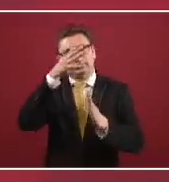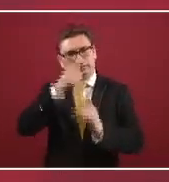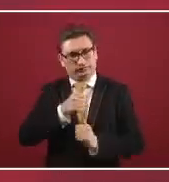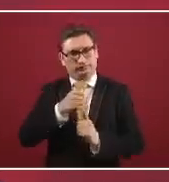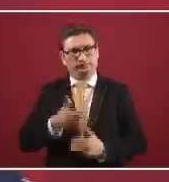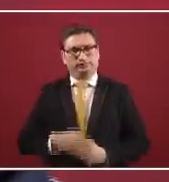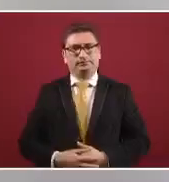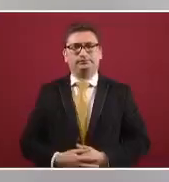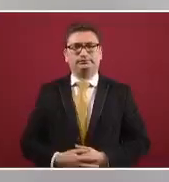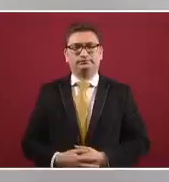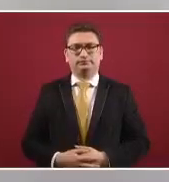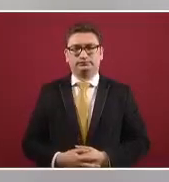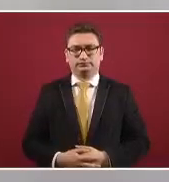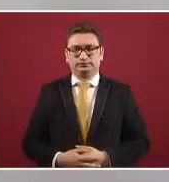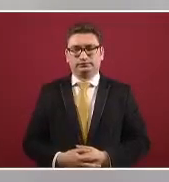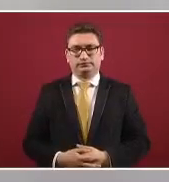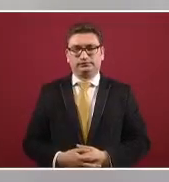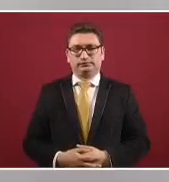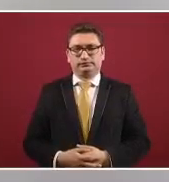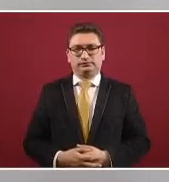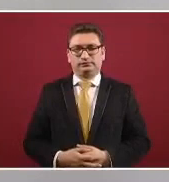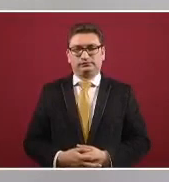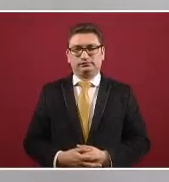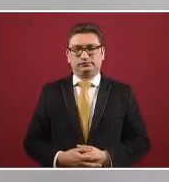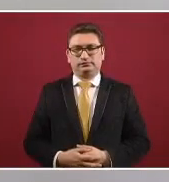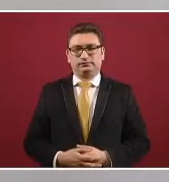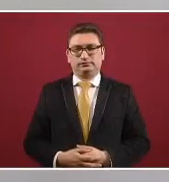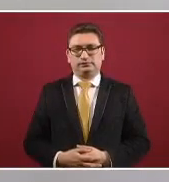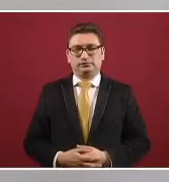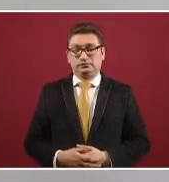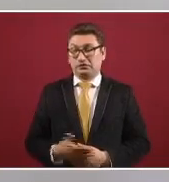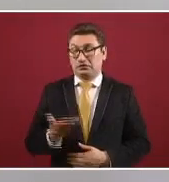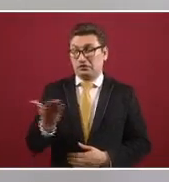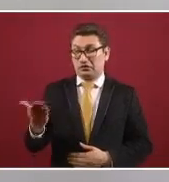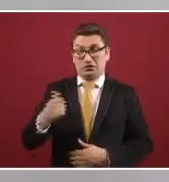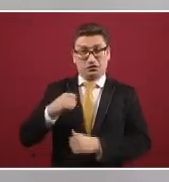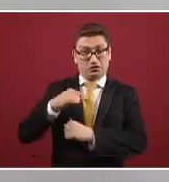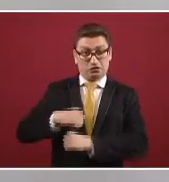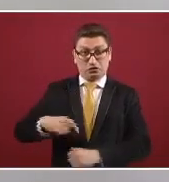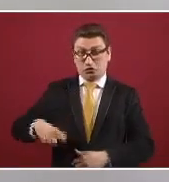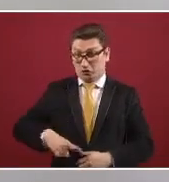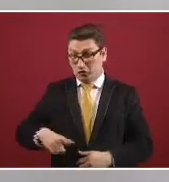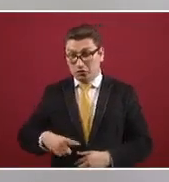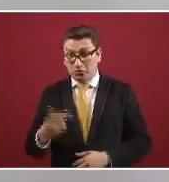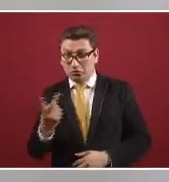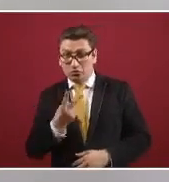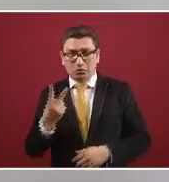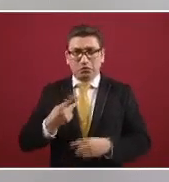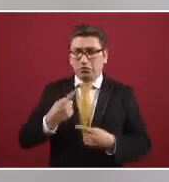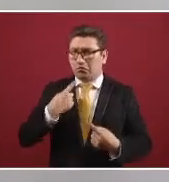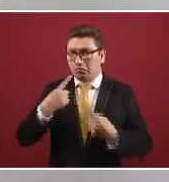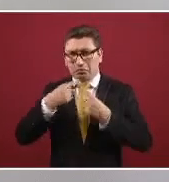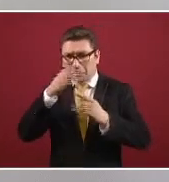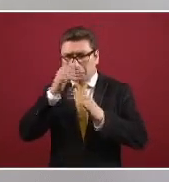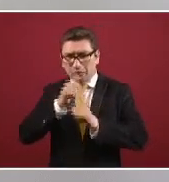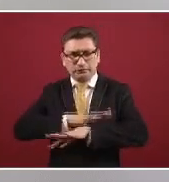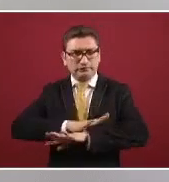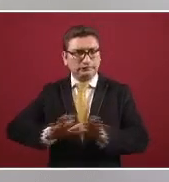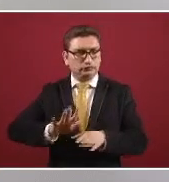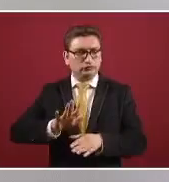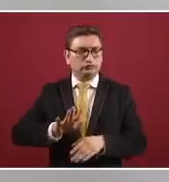y no se trata solo del acuerdo entre autoridades, hay que buscar el acuerdo con la